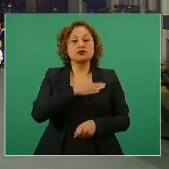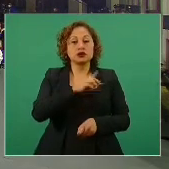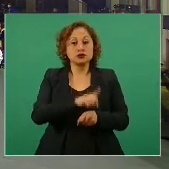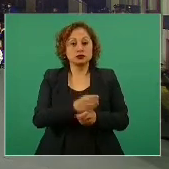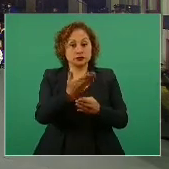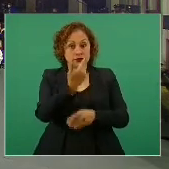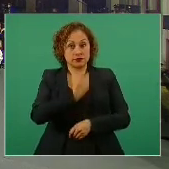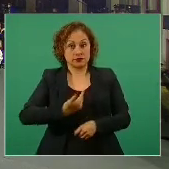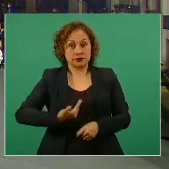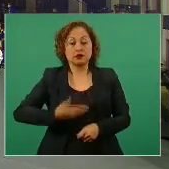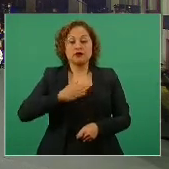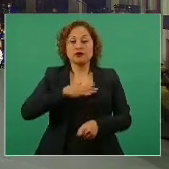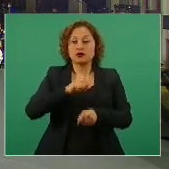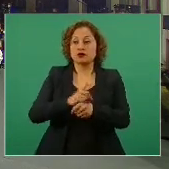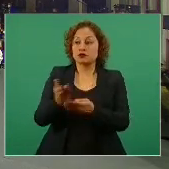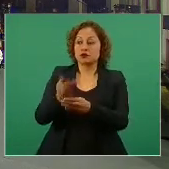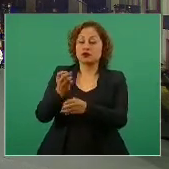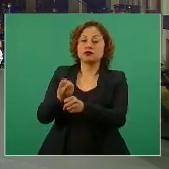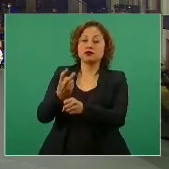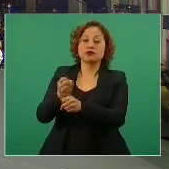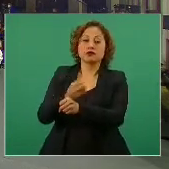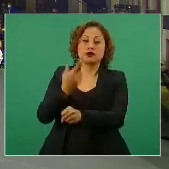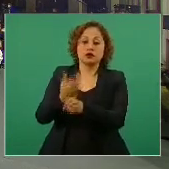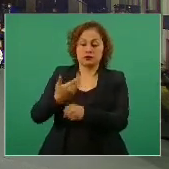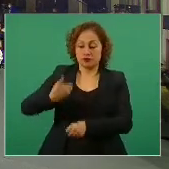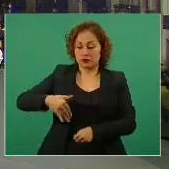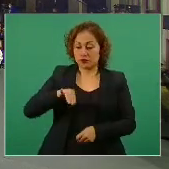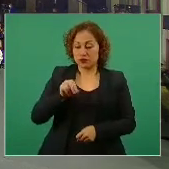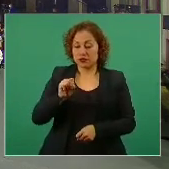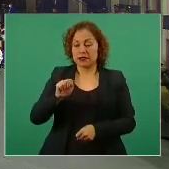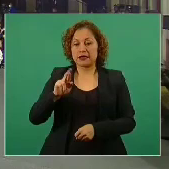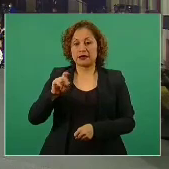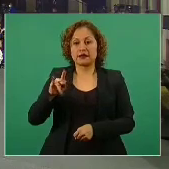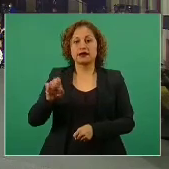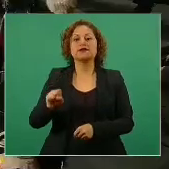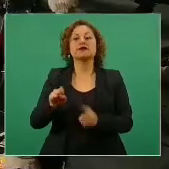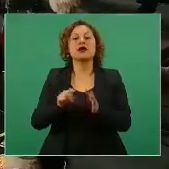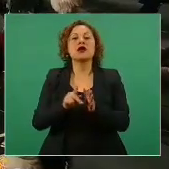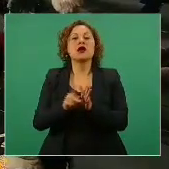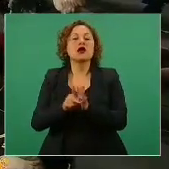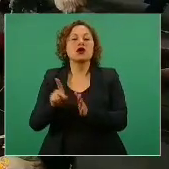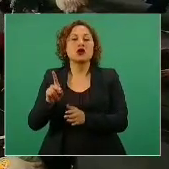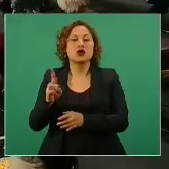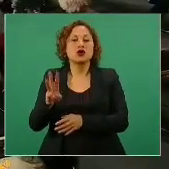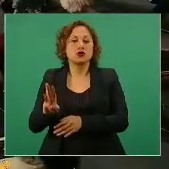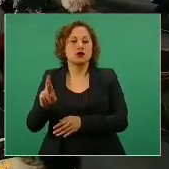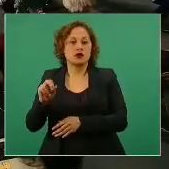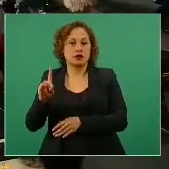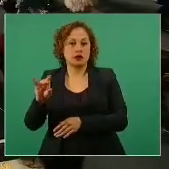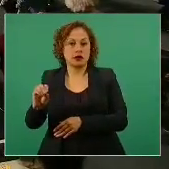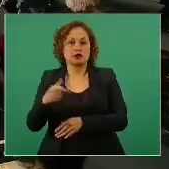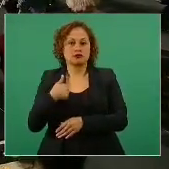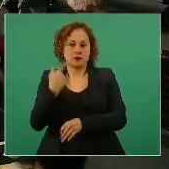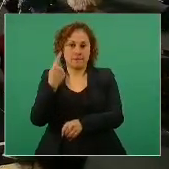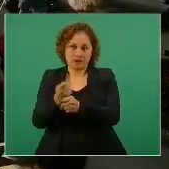Buenos días, presidente. Buenos días, subsecretario Rocío Jardines, W Radio. Preguntarle primero, espero que se